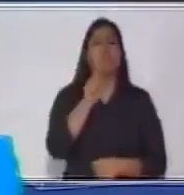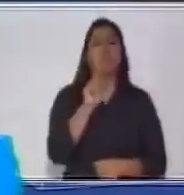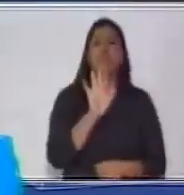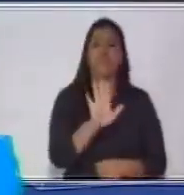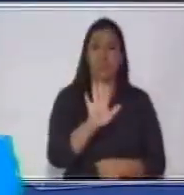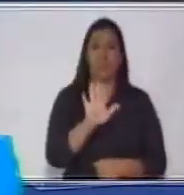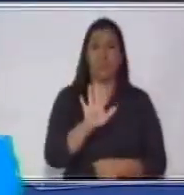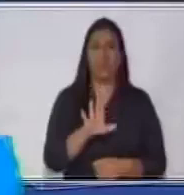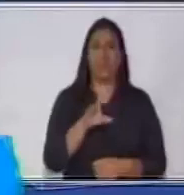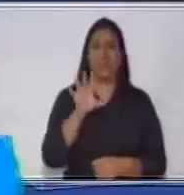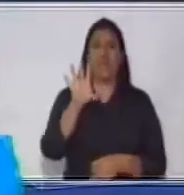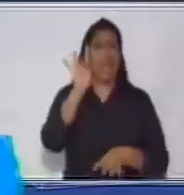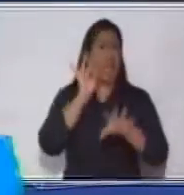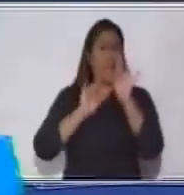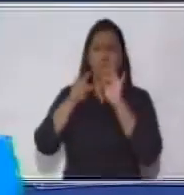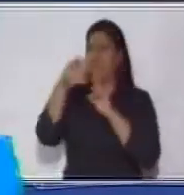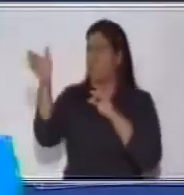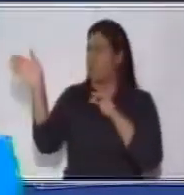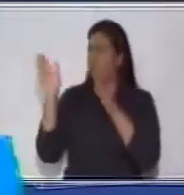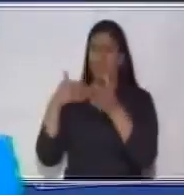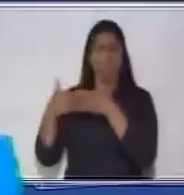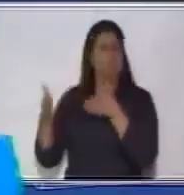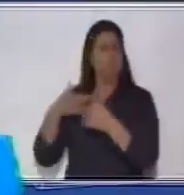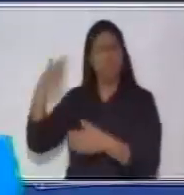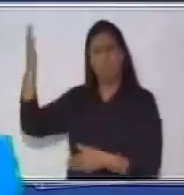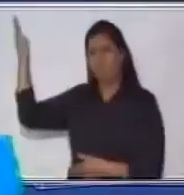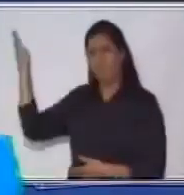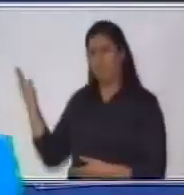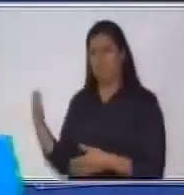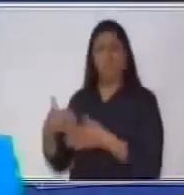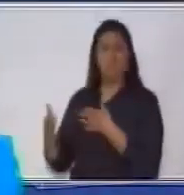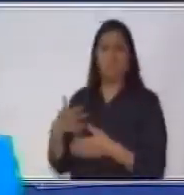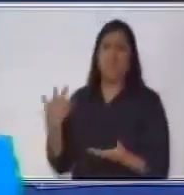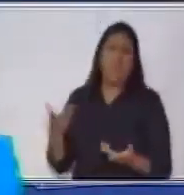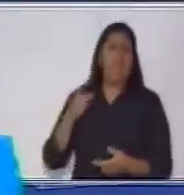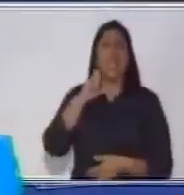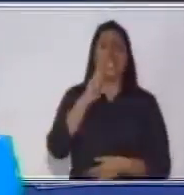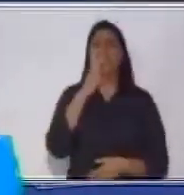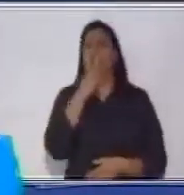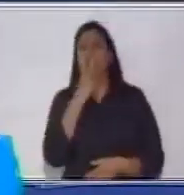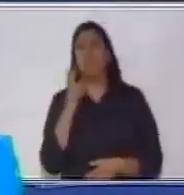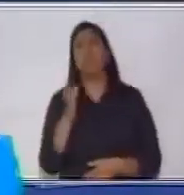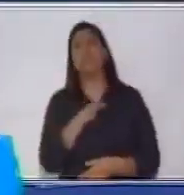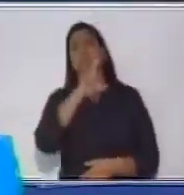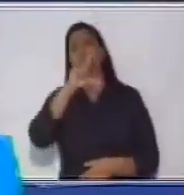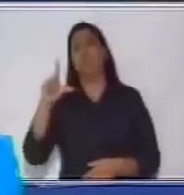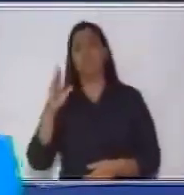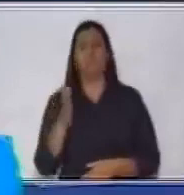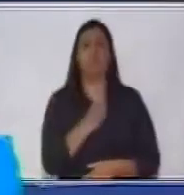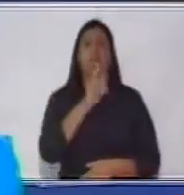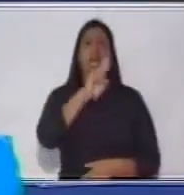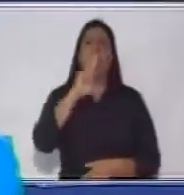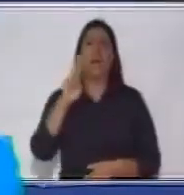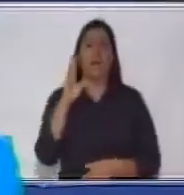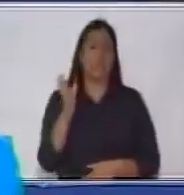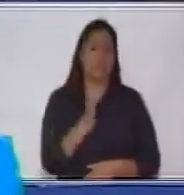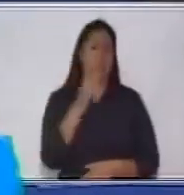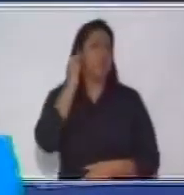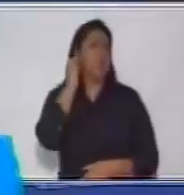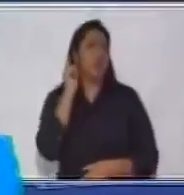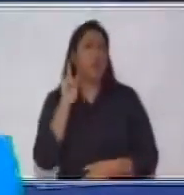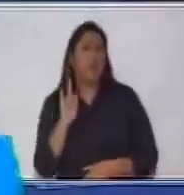qué? Escoge cualquiera de estos fonemas, ya sea el fonema ch, y, r, g,